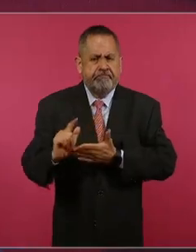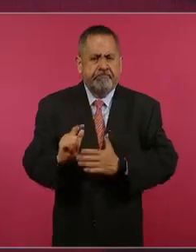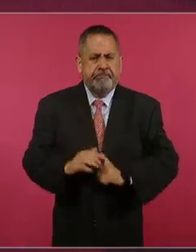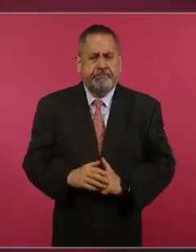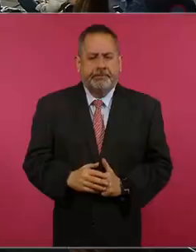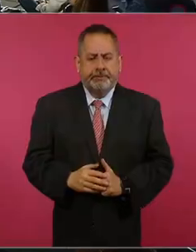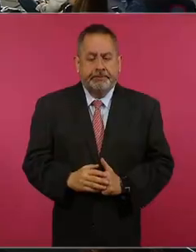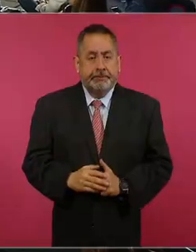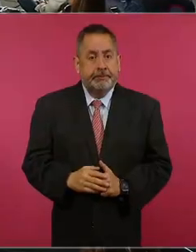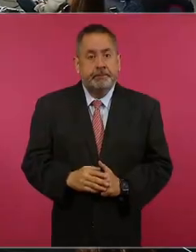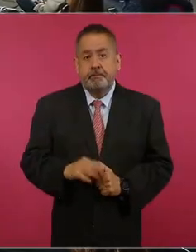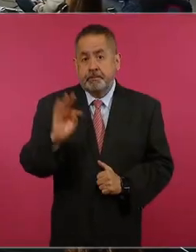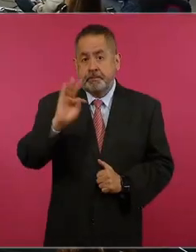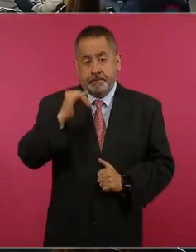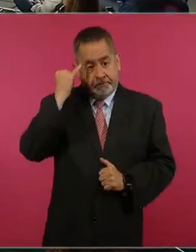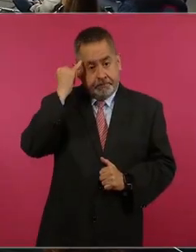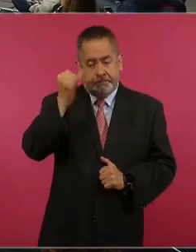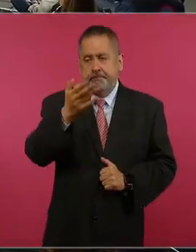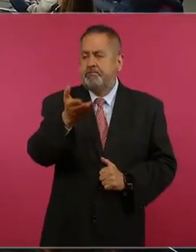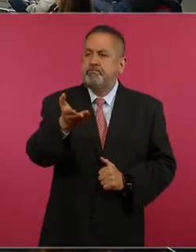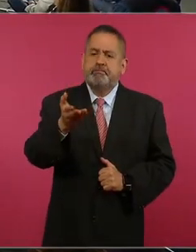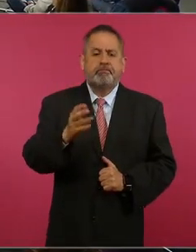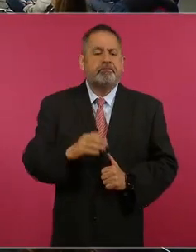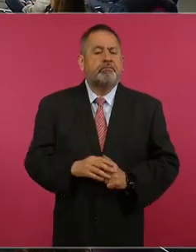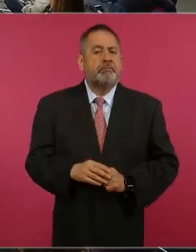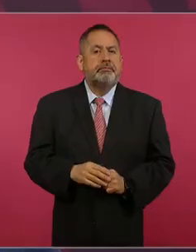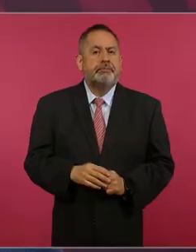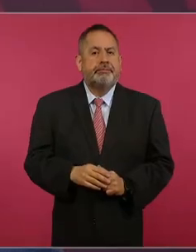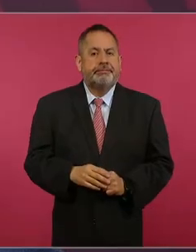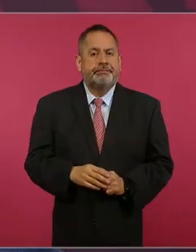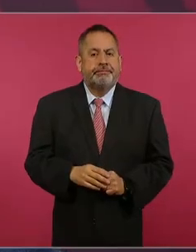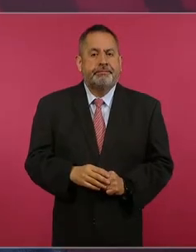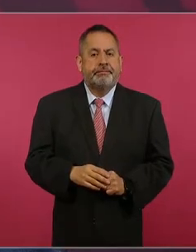Porque imaginan, si